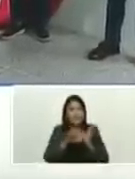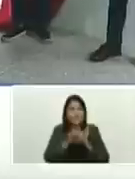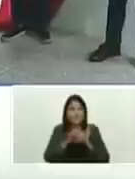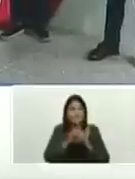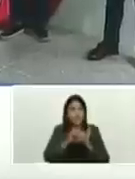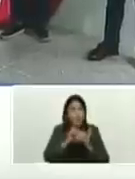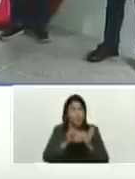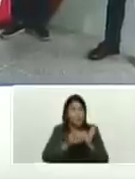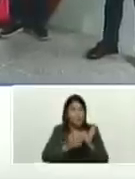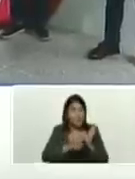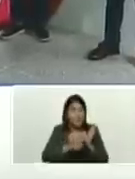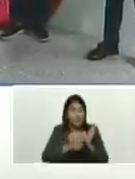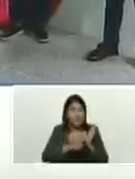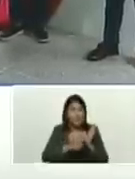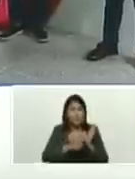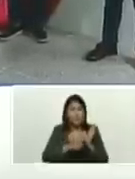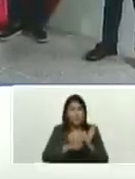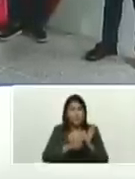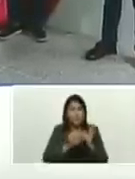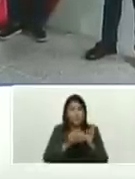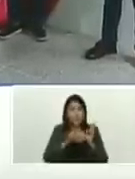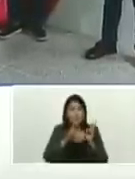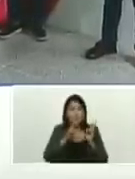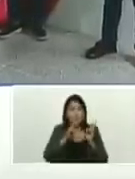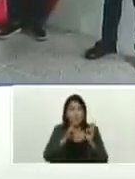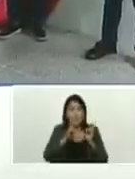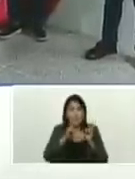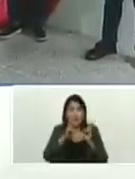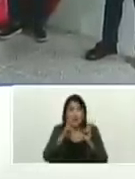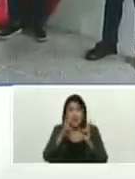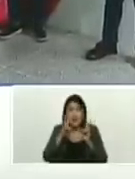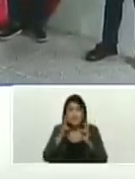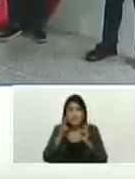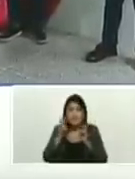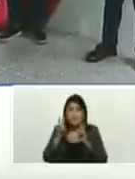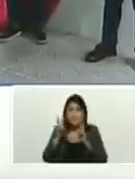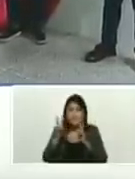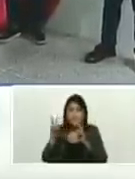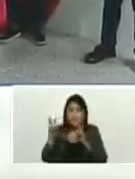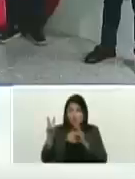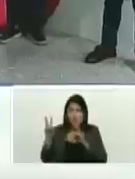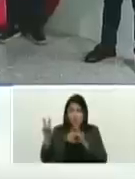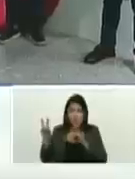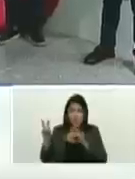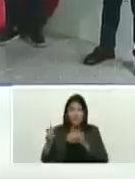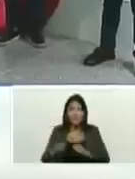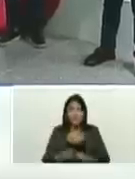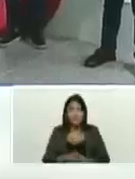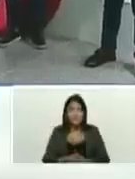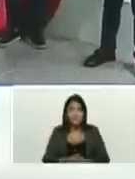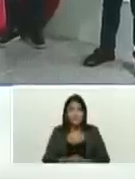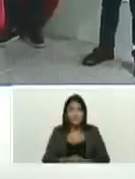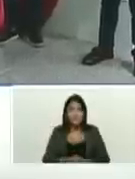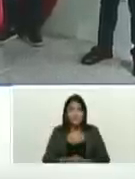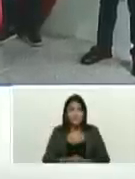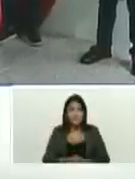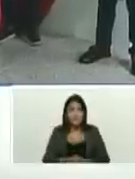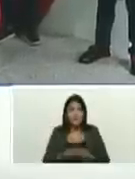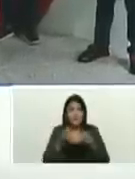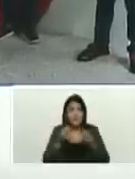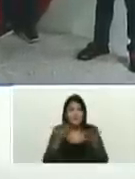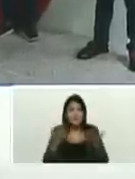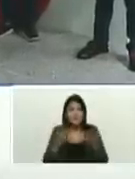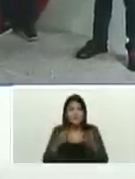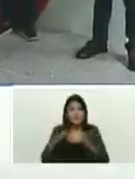equipado, totalmente nuevo, una obra de infraestructura educativa para formar las generaciones del